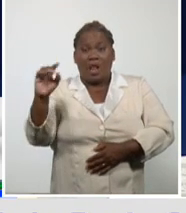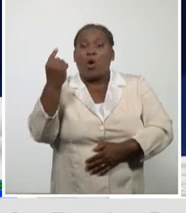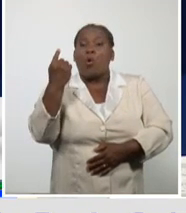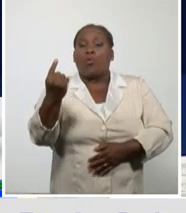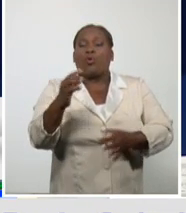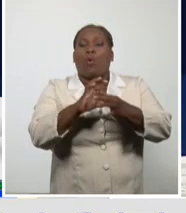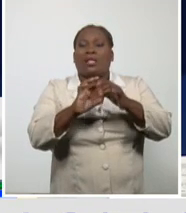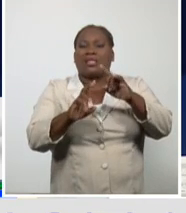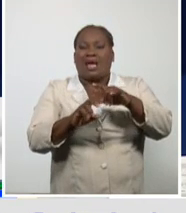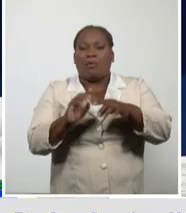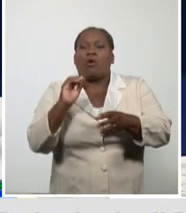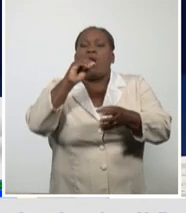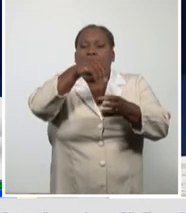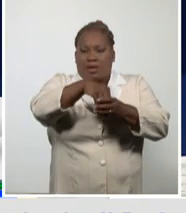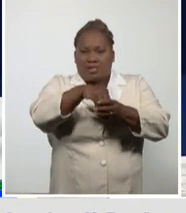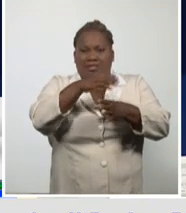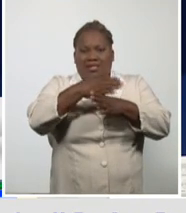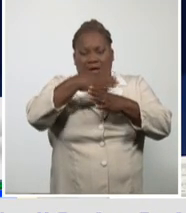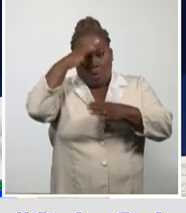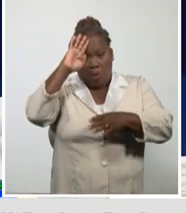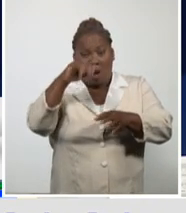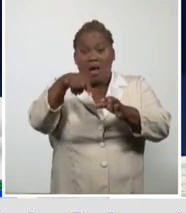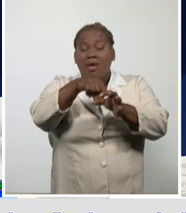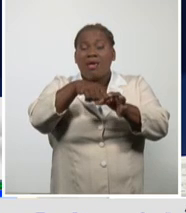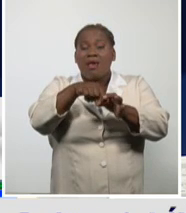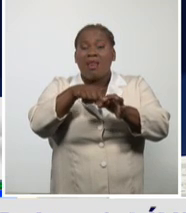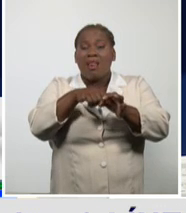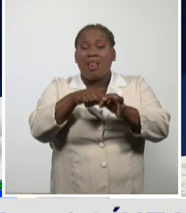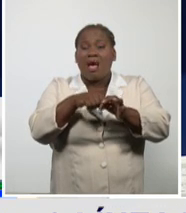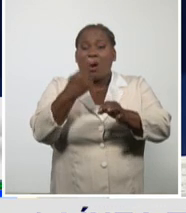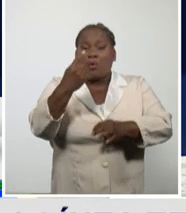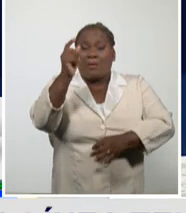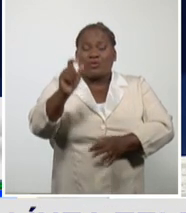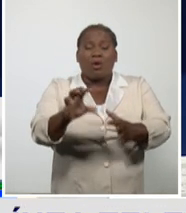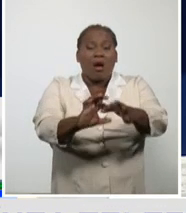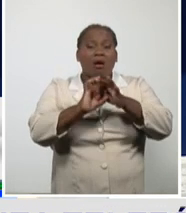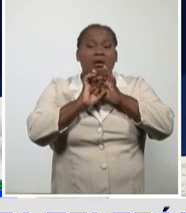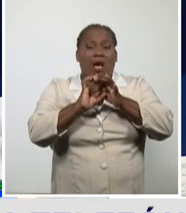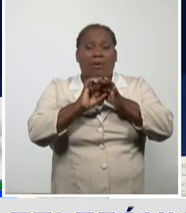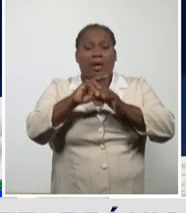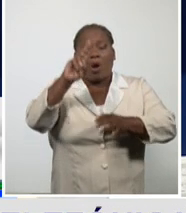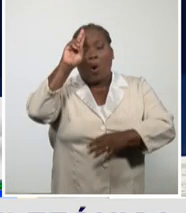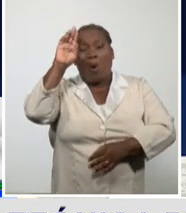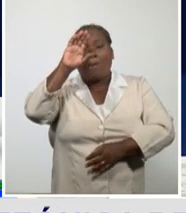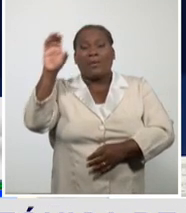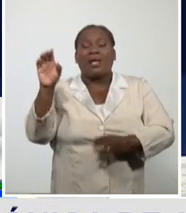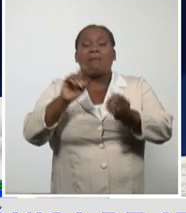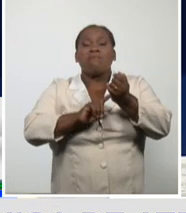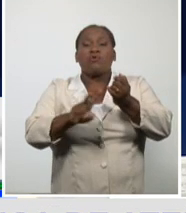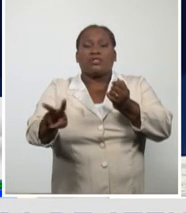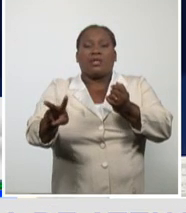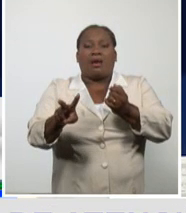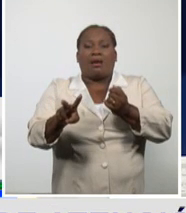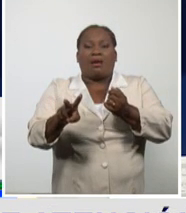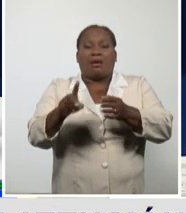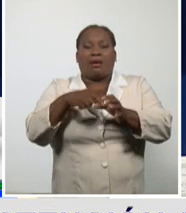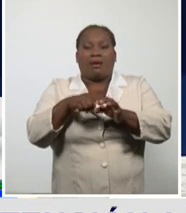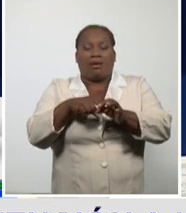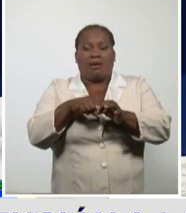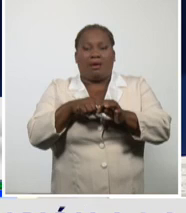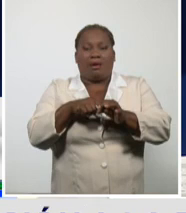Guantánamo. En la Isla de la Juventud se encuentra un paciente grave en el Hospital Héroes de Baile y